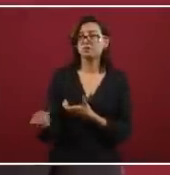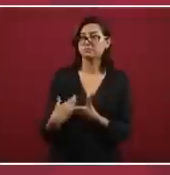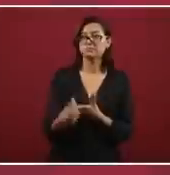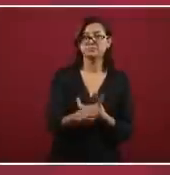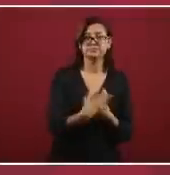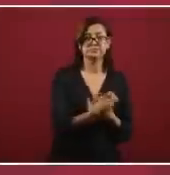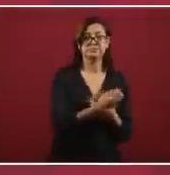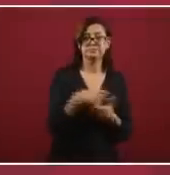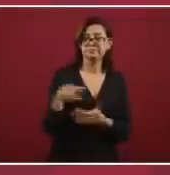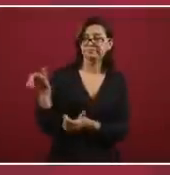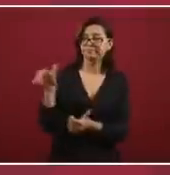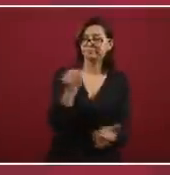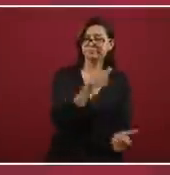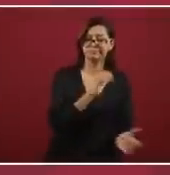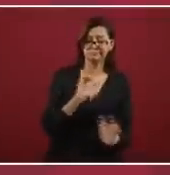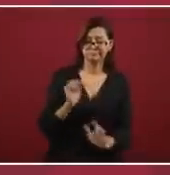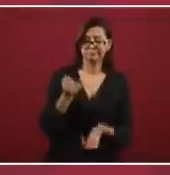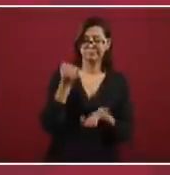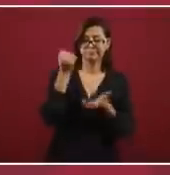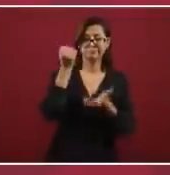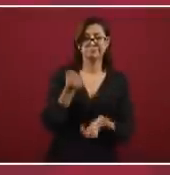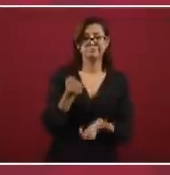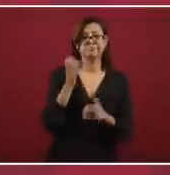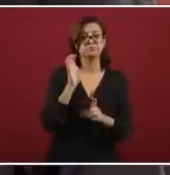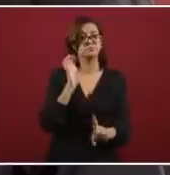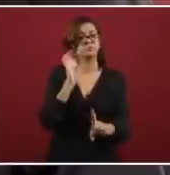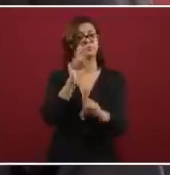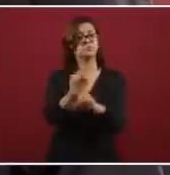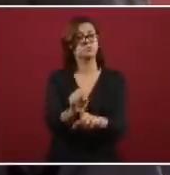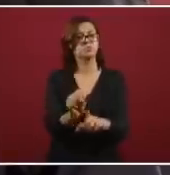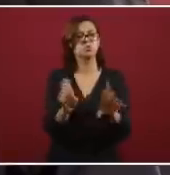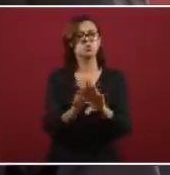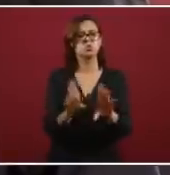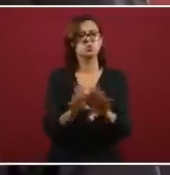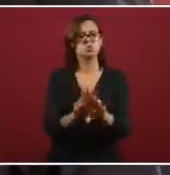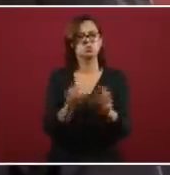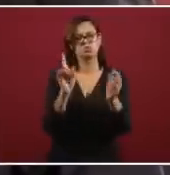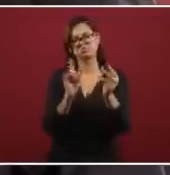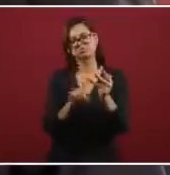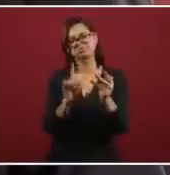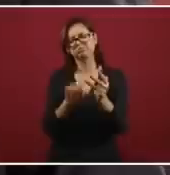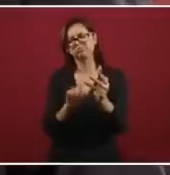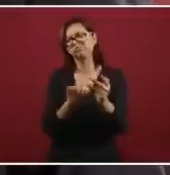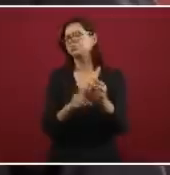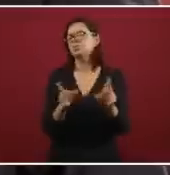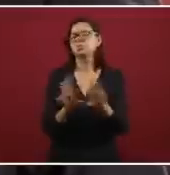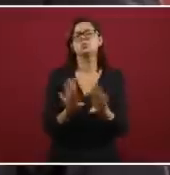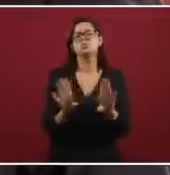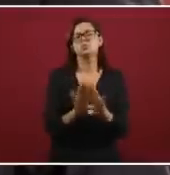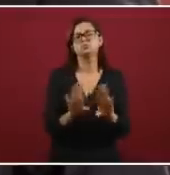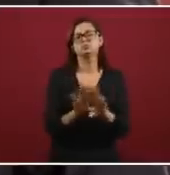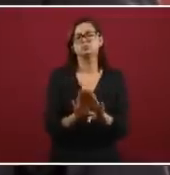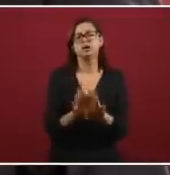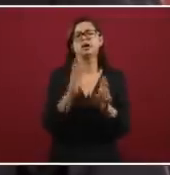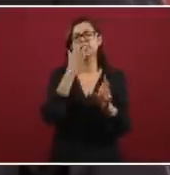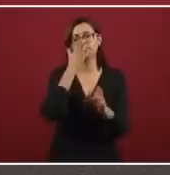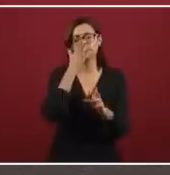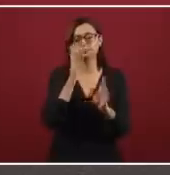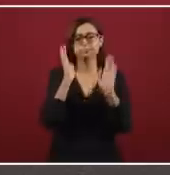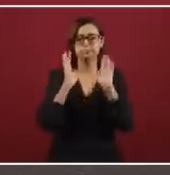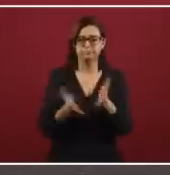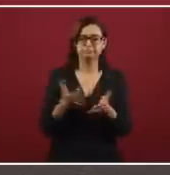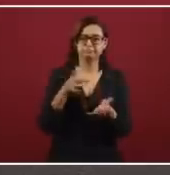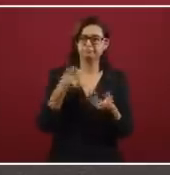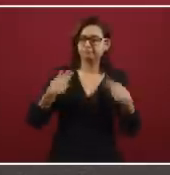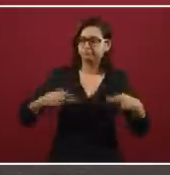recaudación. ¿Cómo conseguir esto del crecimiento económico? Lo que estamos haciendo, apoyo a